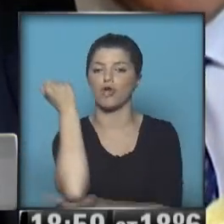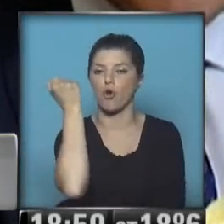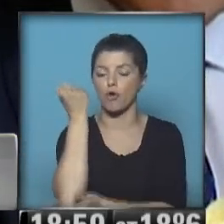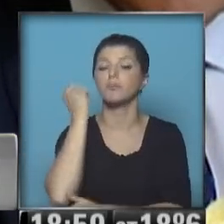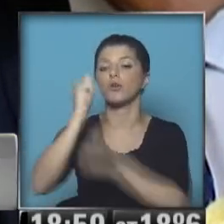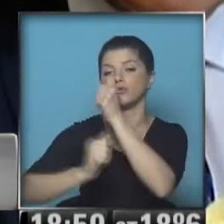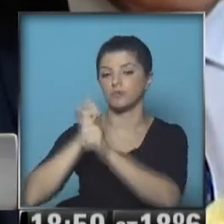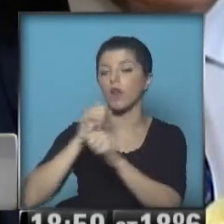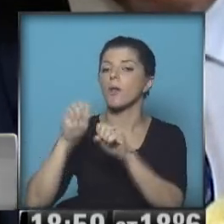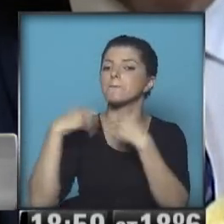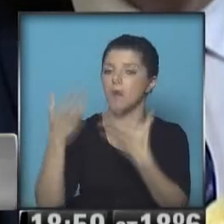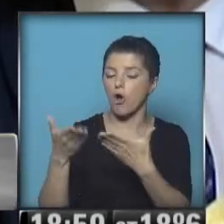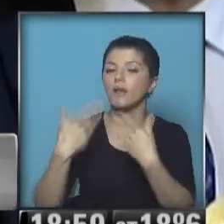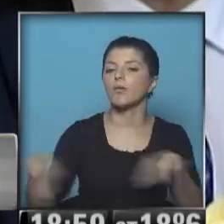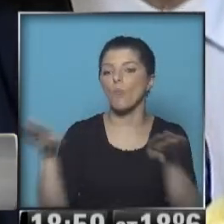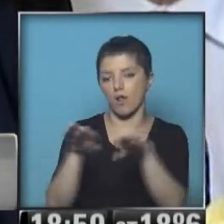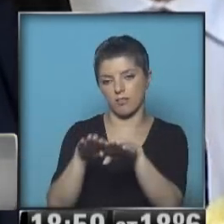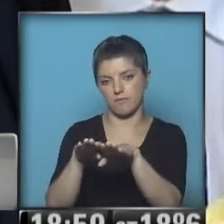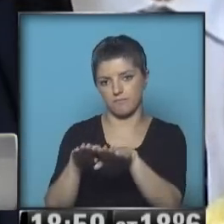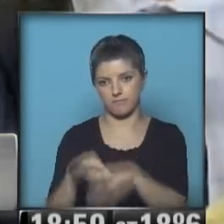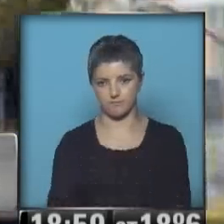con mayor equidad social.